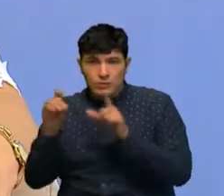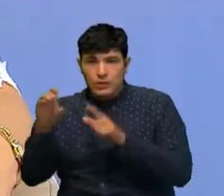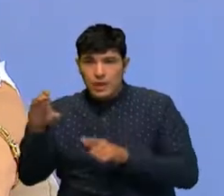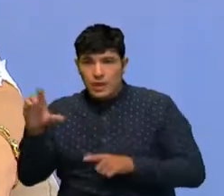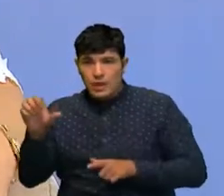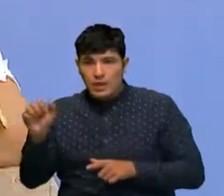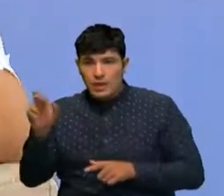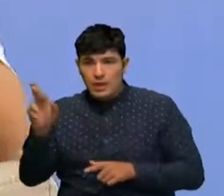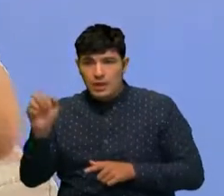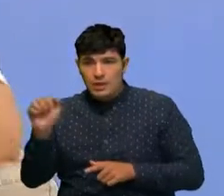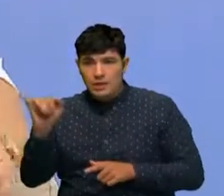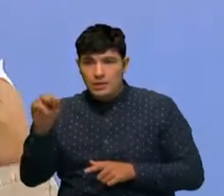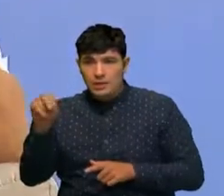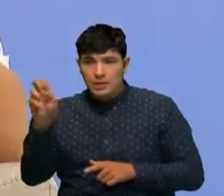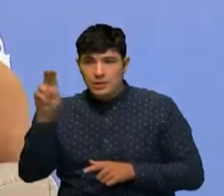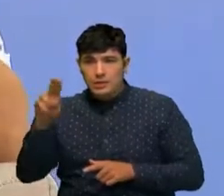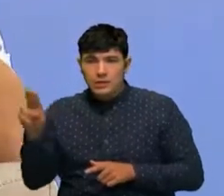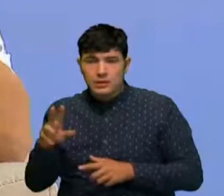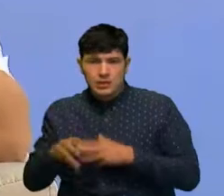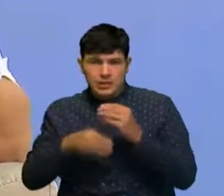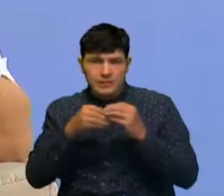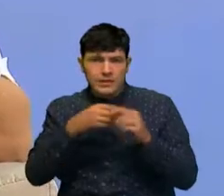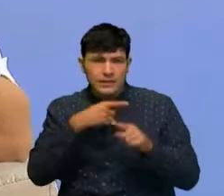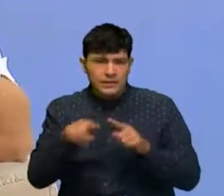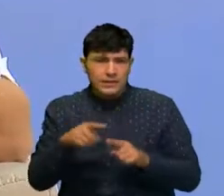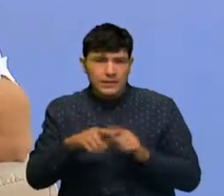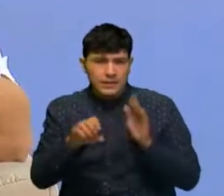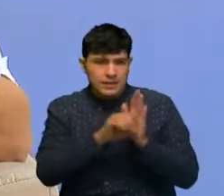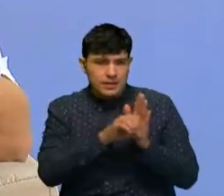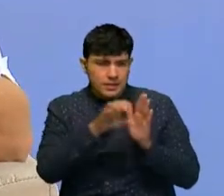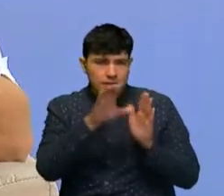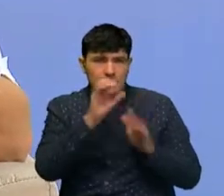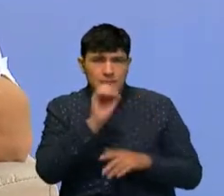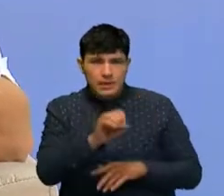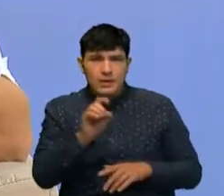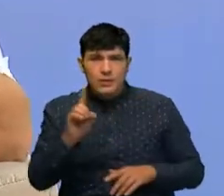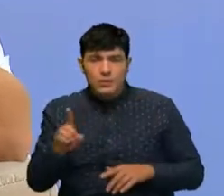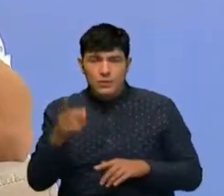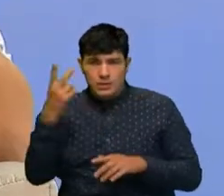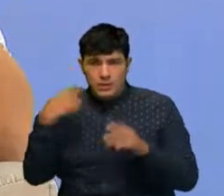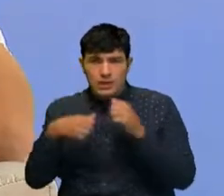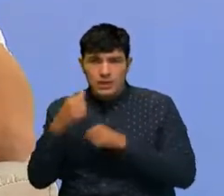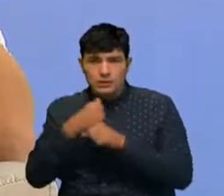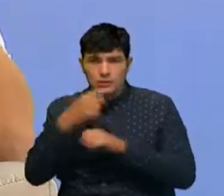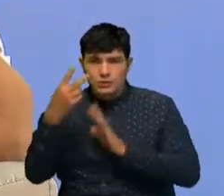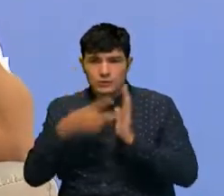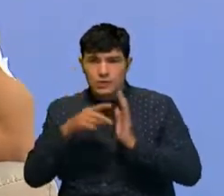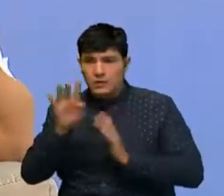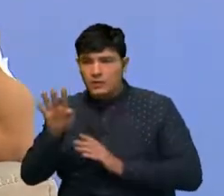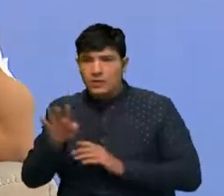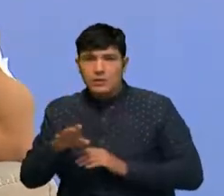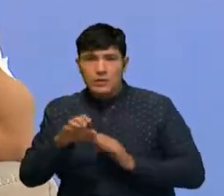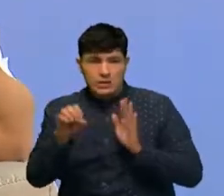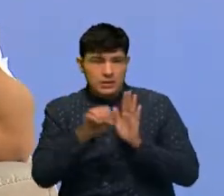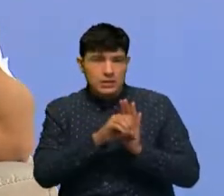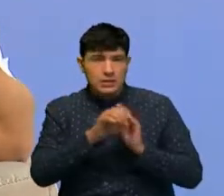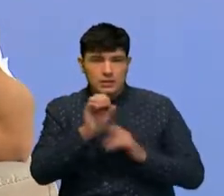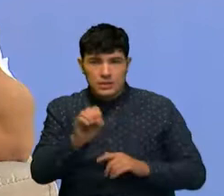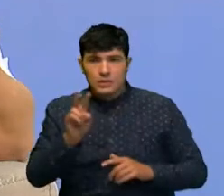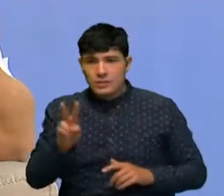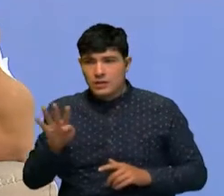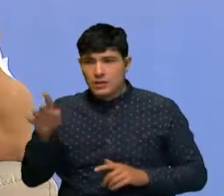además existe, mire, existen varias circulares, la circular 01 del 2004, la circular 024